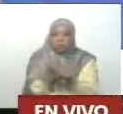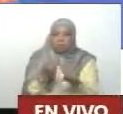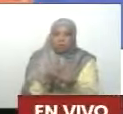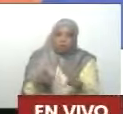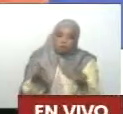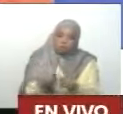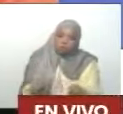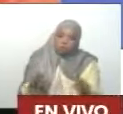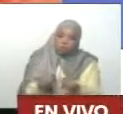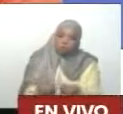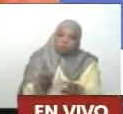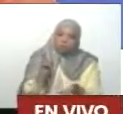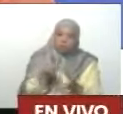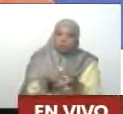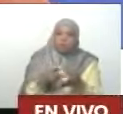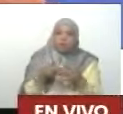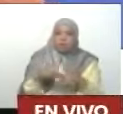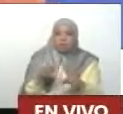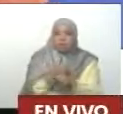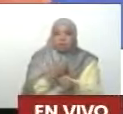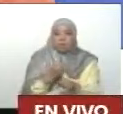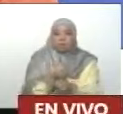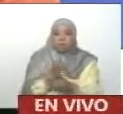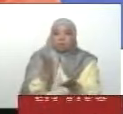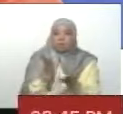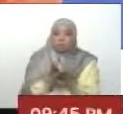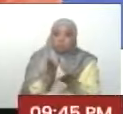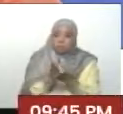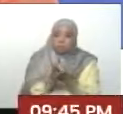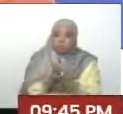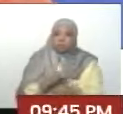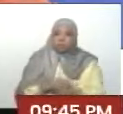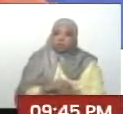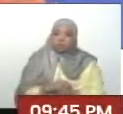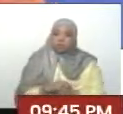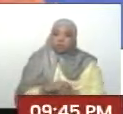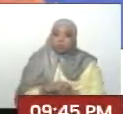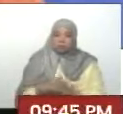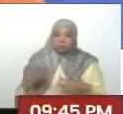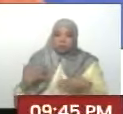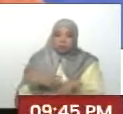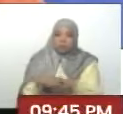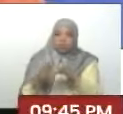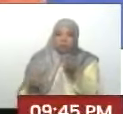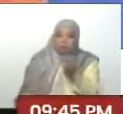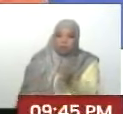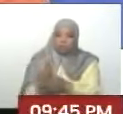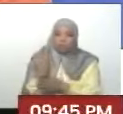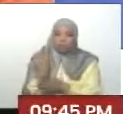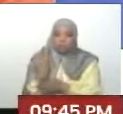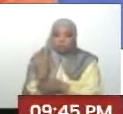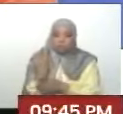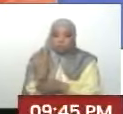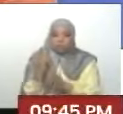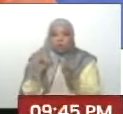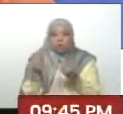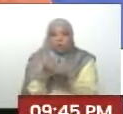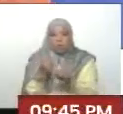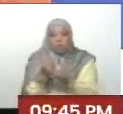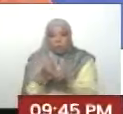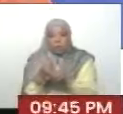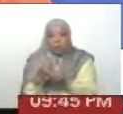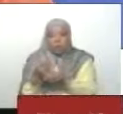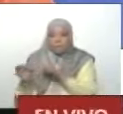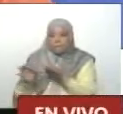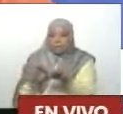formación la parte teórica con el cuatro este de parte de uno de los integrantes fundadores y í empecé yo a prepararme